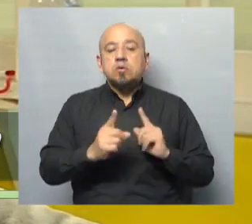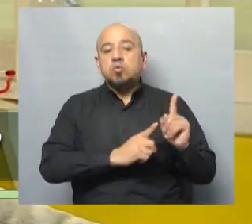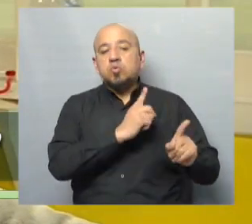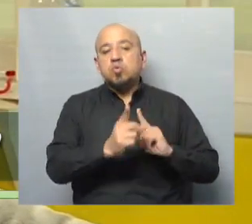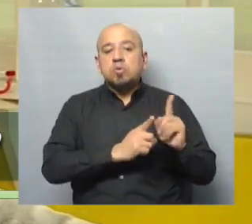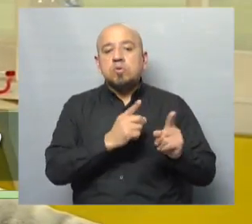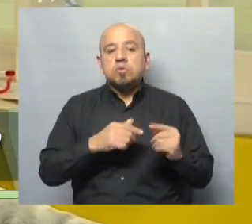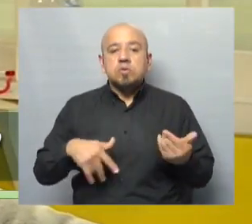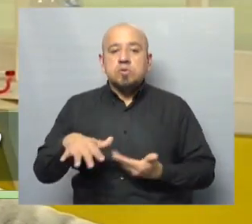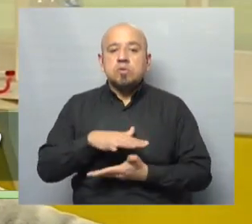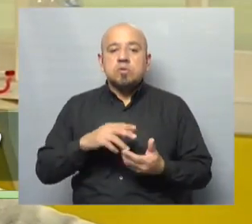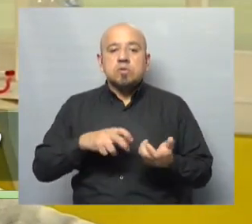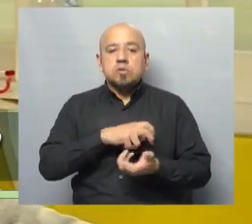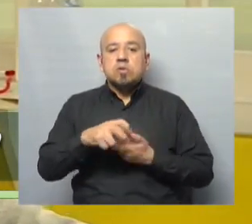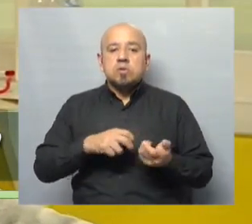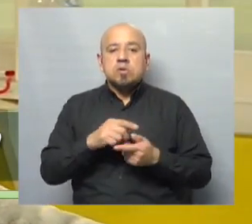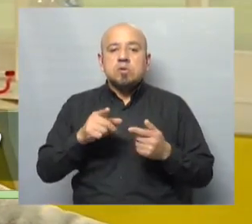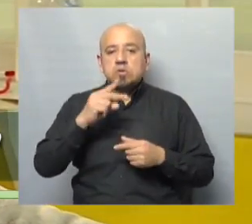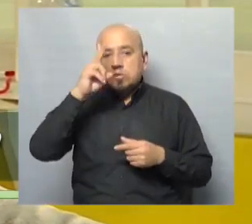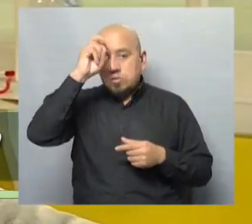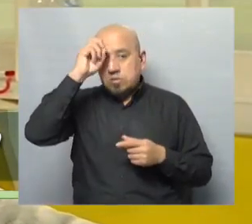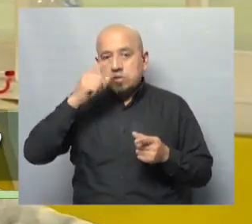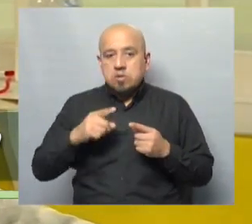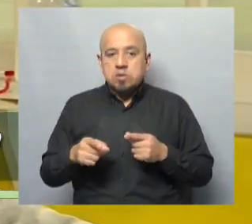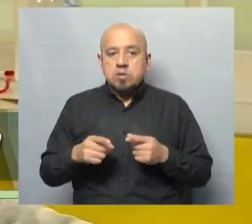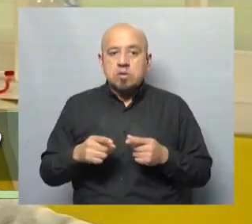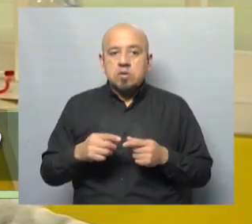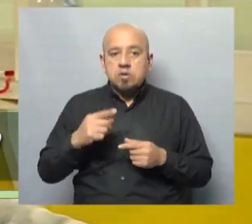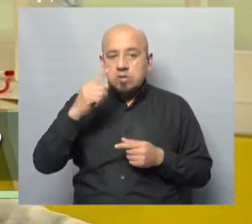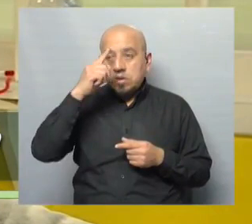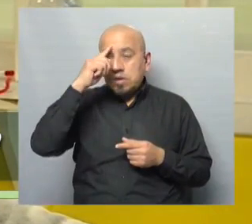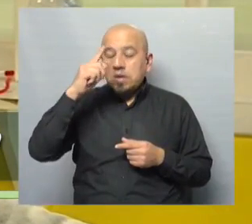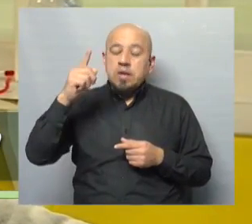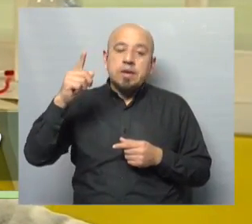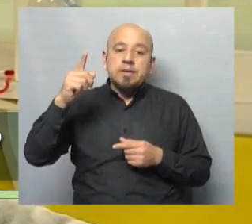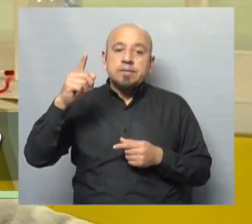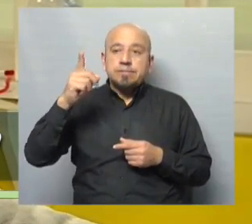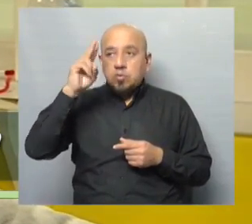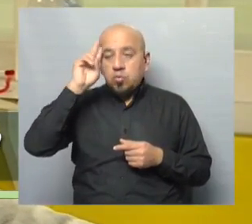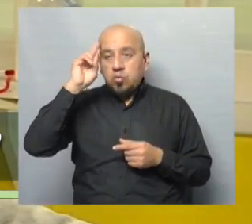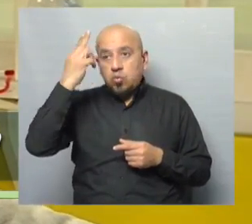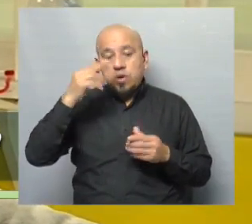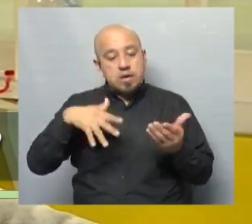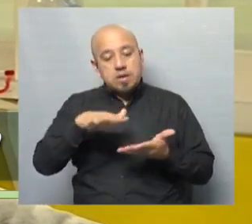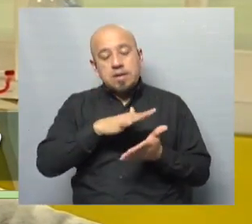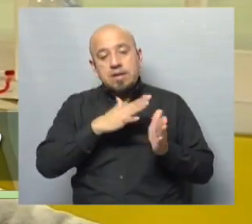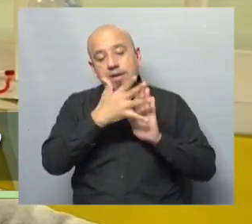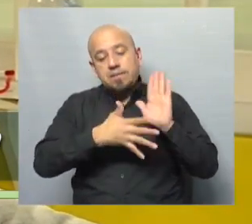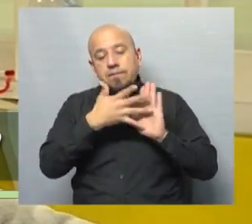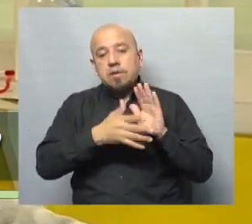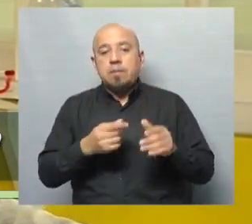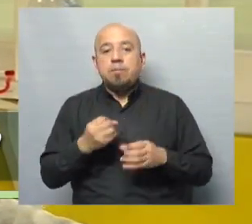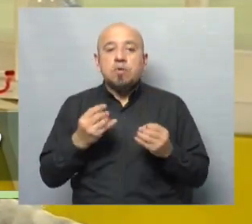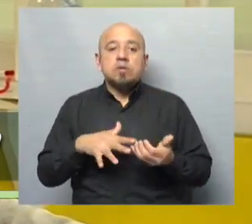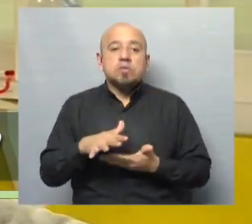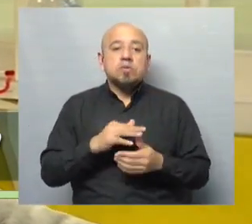la situación va a estar complicada dentro de los hospitales más que nada en el interior del país donde se va a sufrir más la situación y